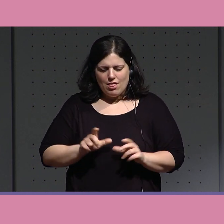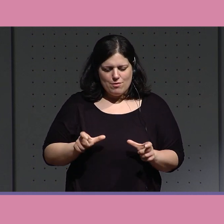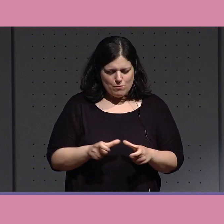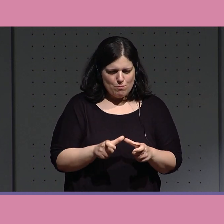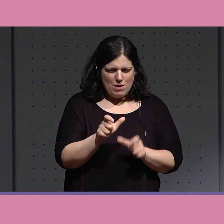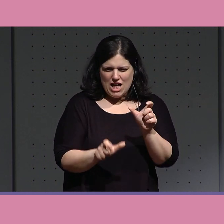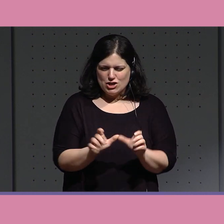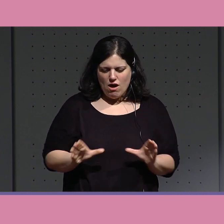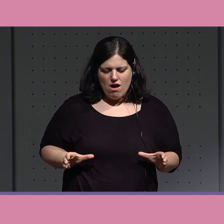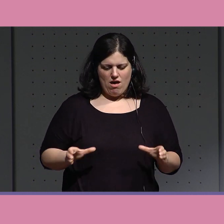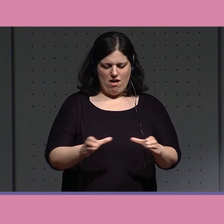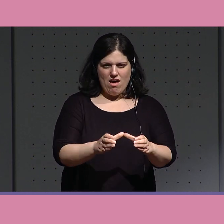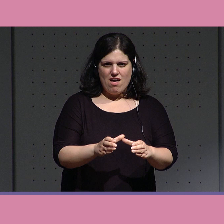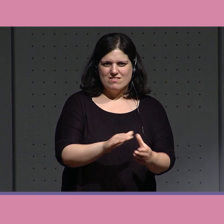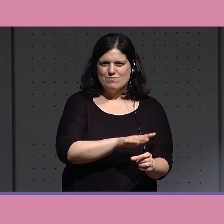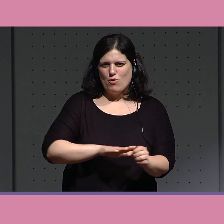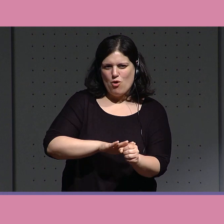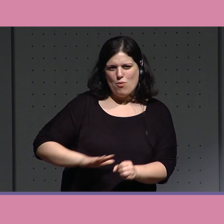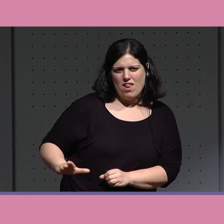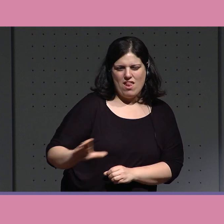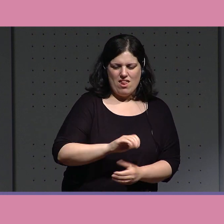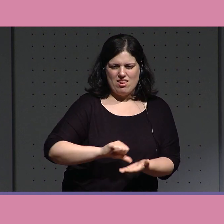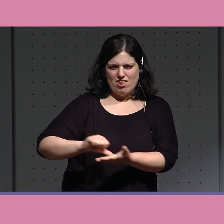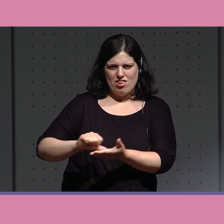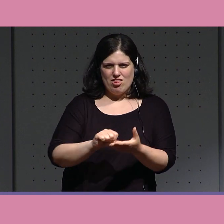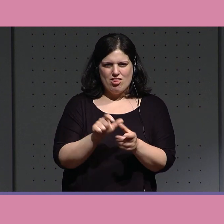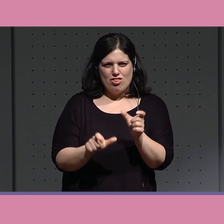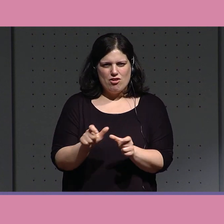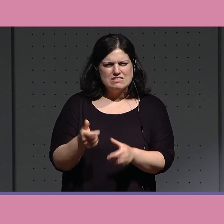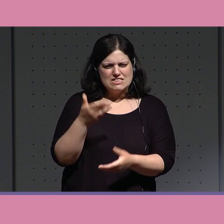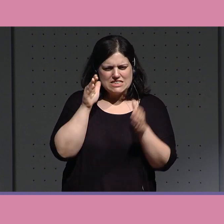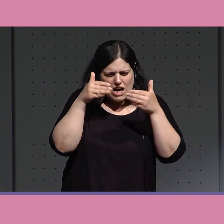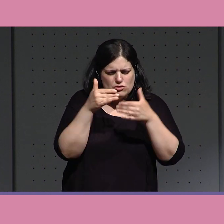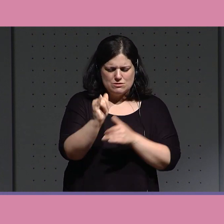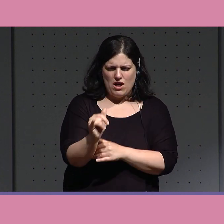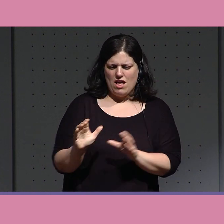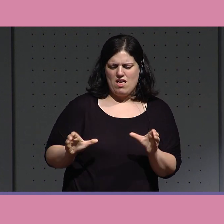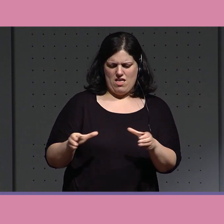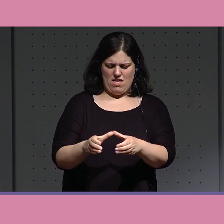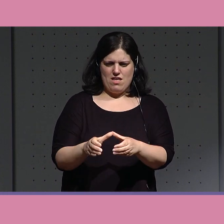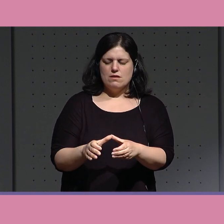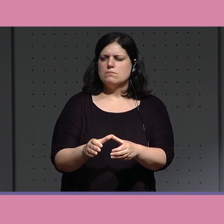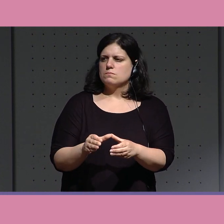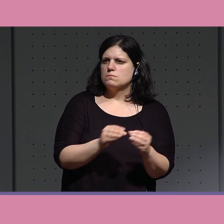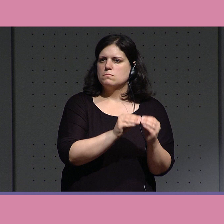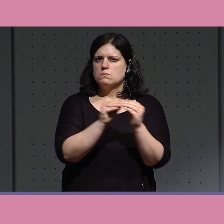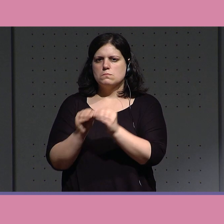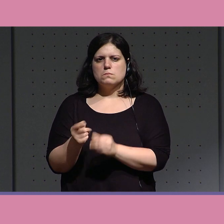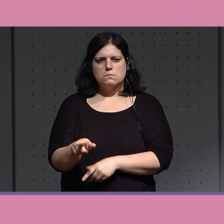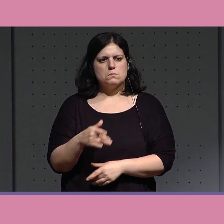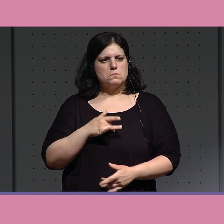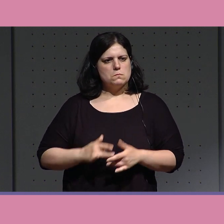que comparten el autismo, pero además comparten etiologías